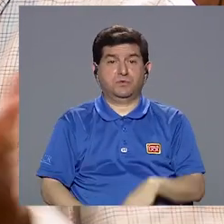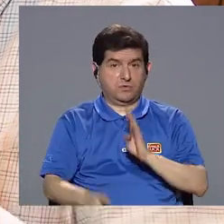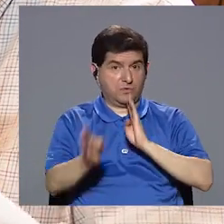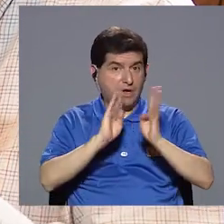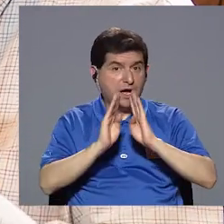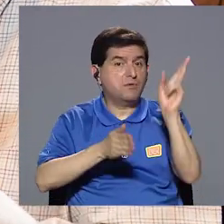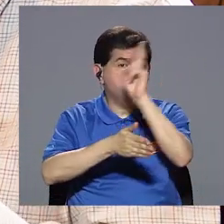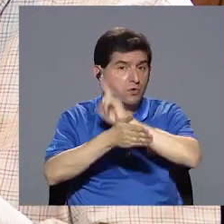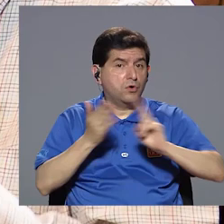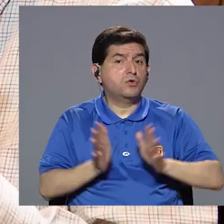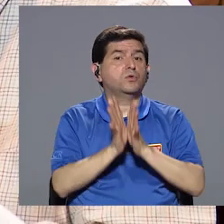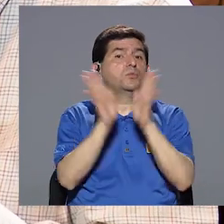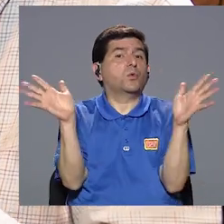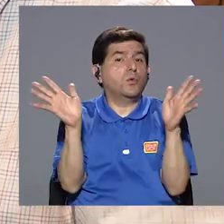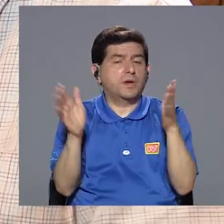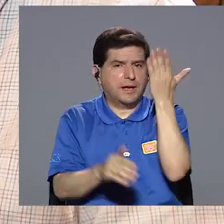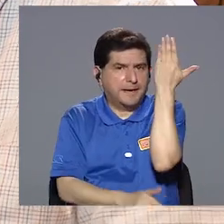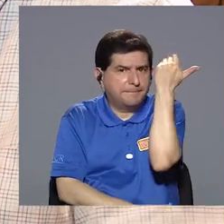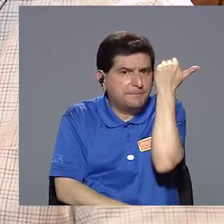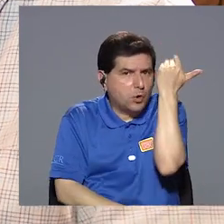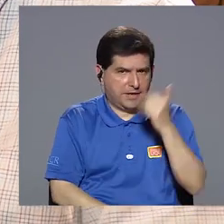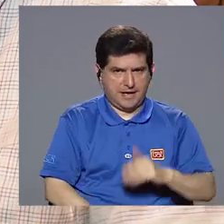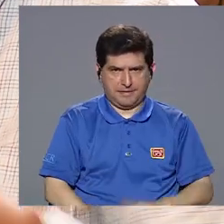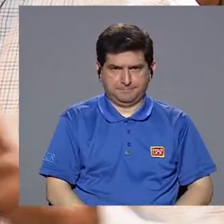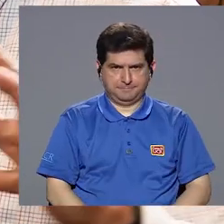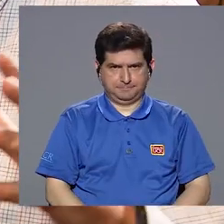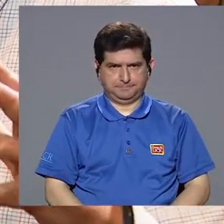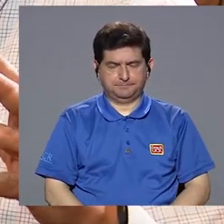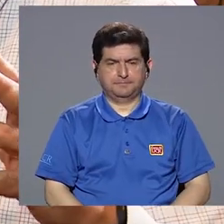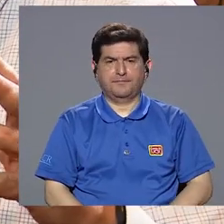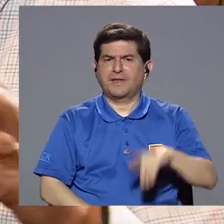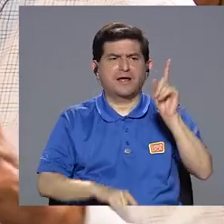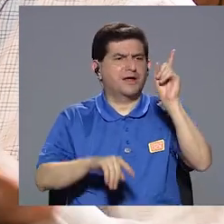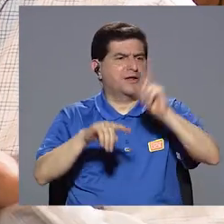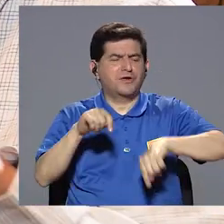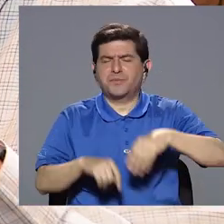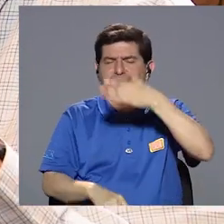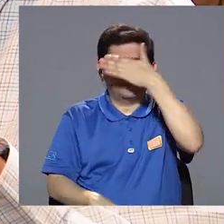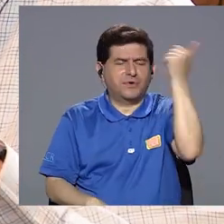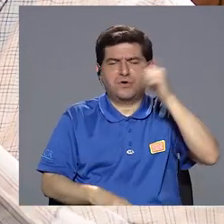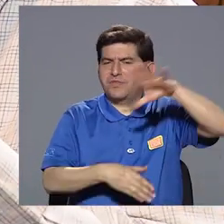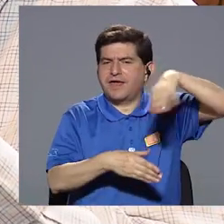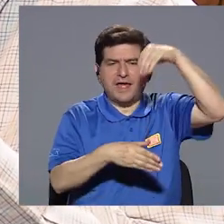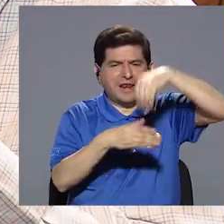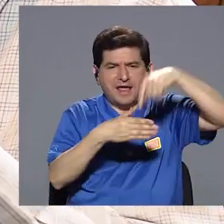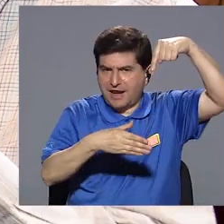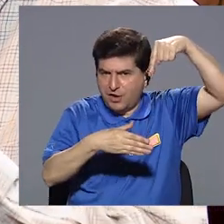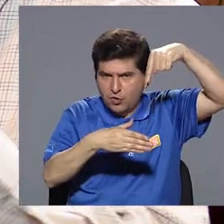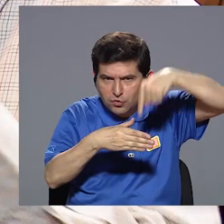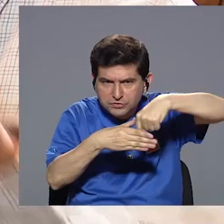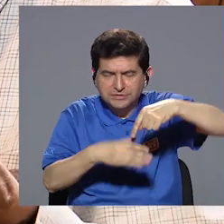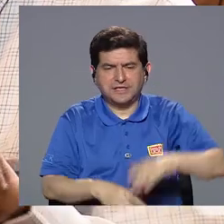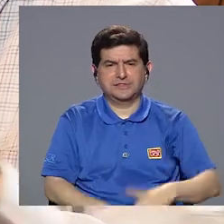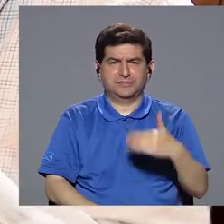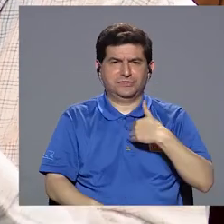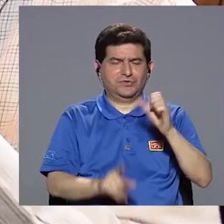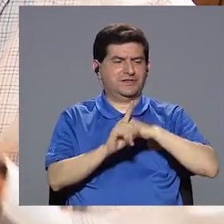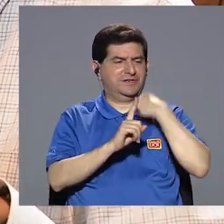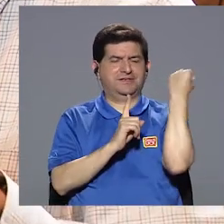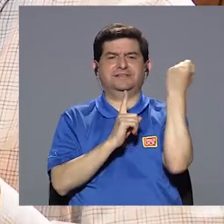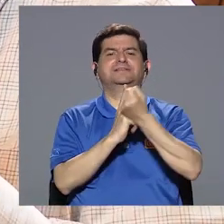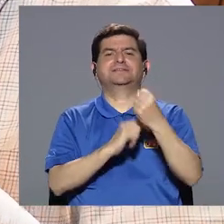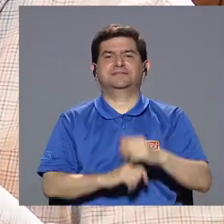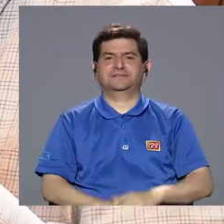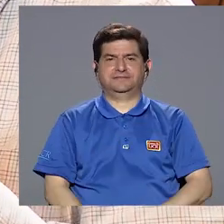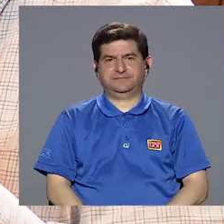mundo en general me refiero a las universidades públicas porque porque no podemos dejar de ver el contexto de fondo el telón